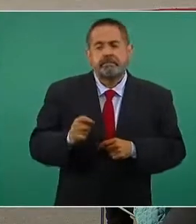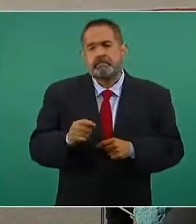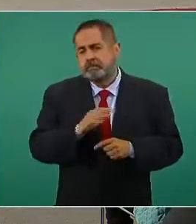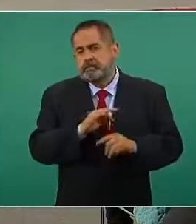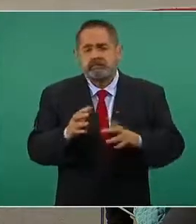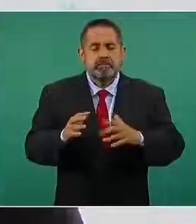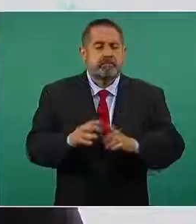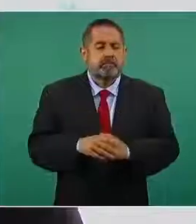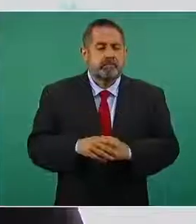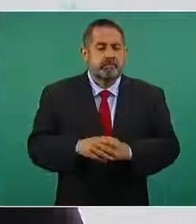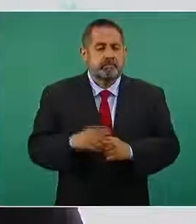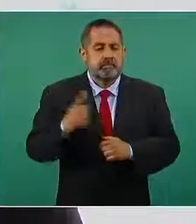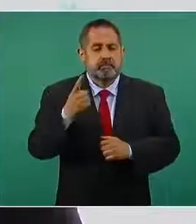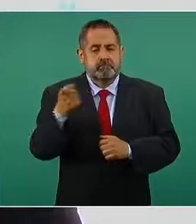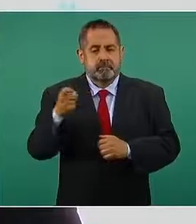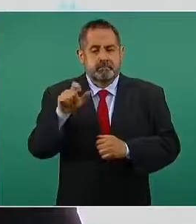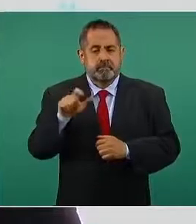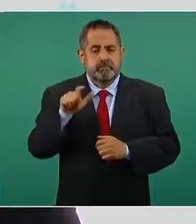equivale a